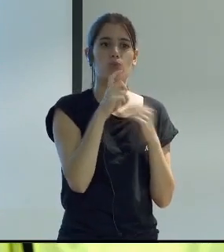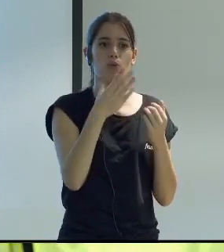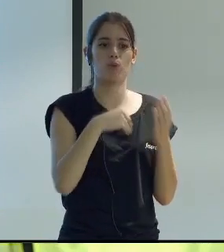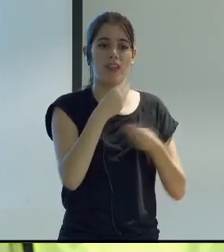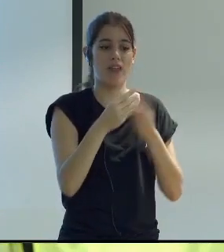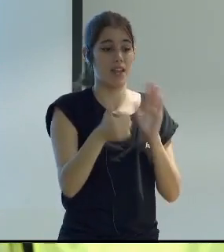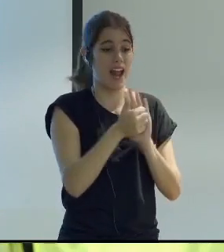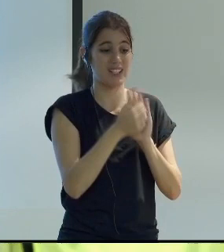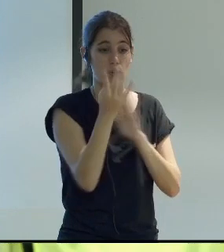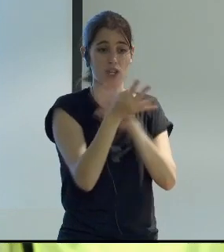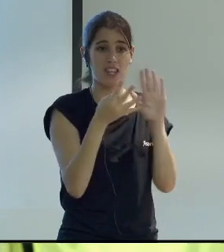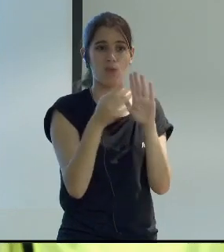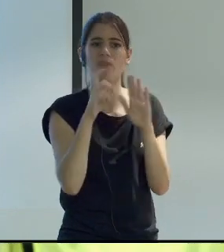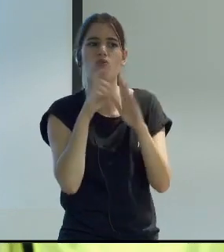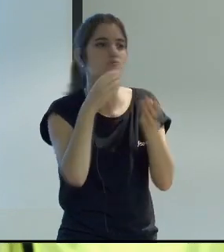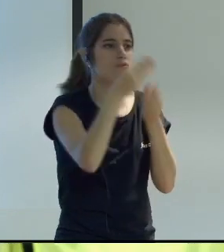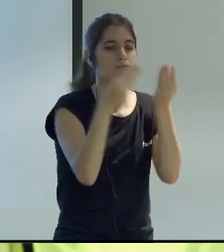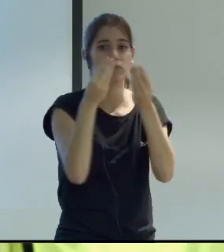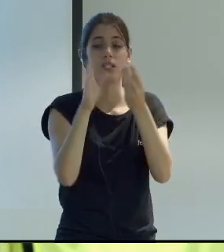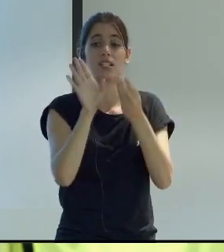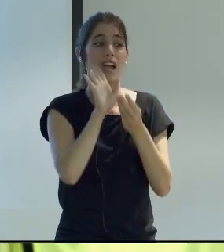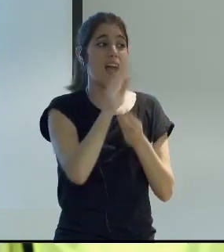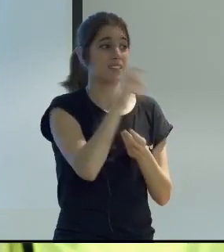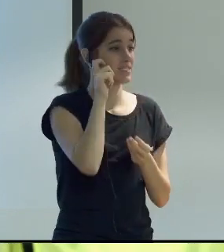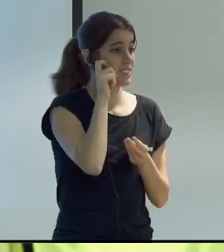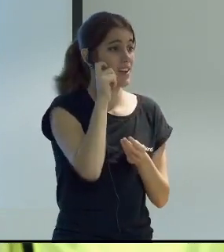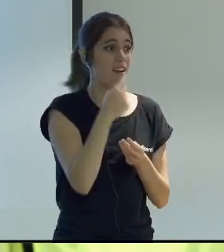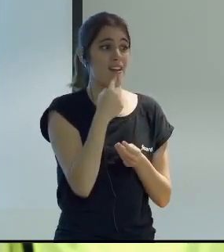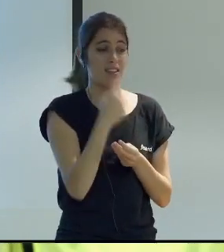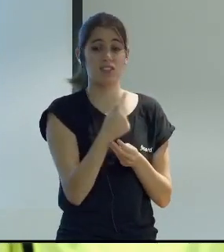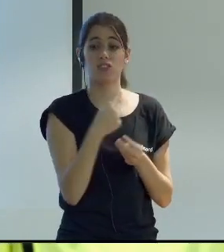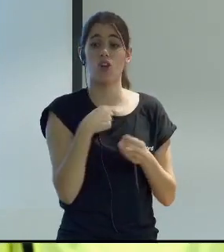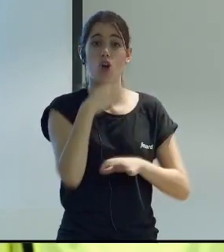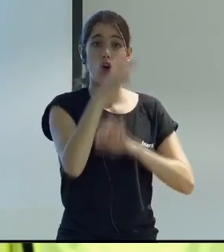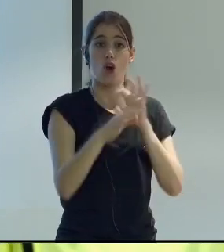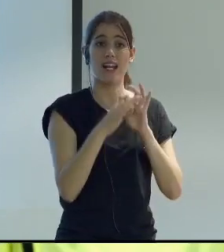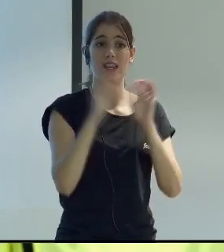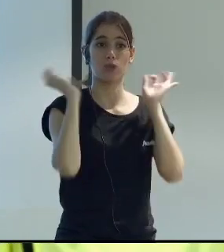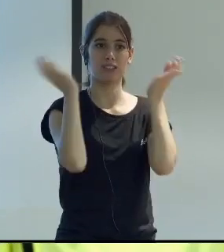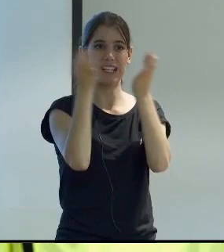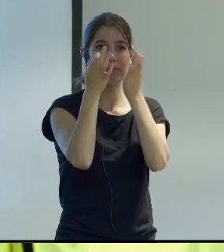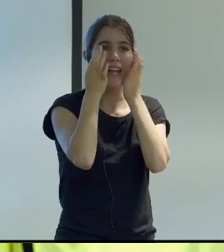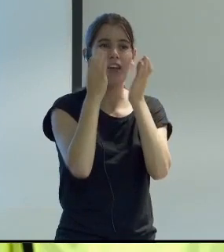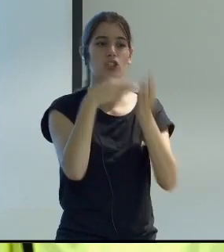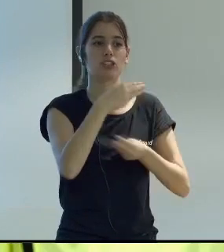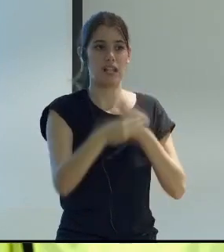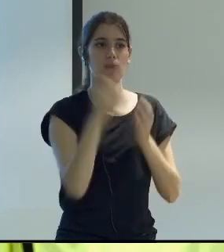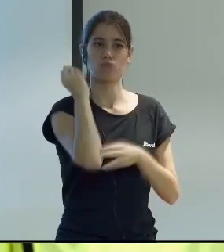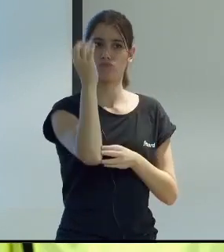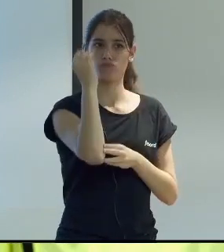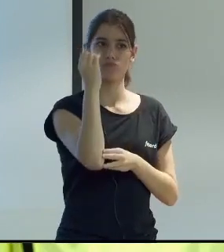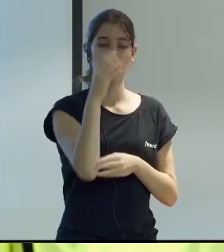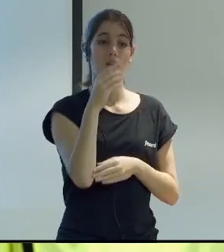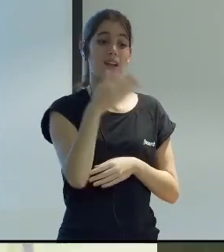artículo 19 y, como ha dicho Kafka, organizamos muchos seminarios y también queremos que los